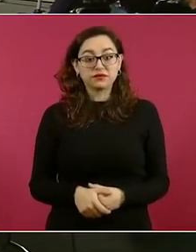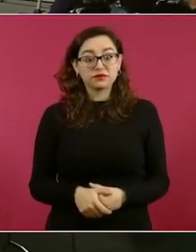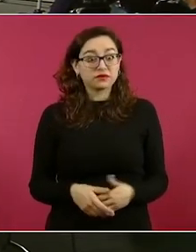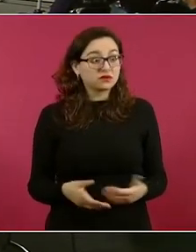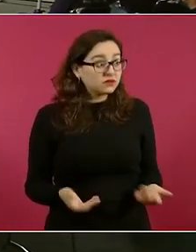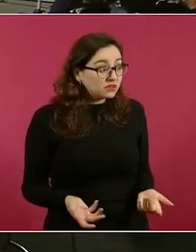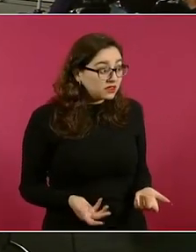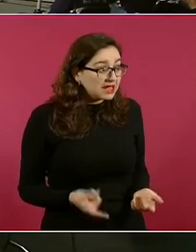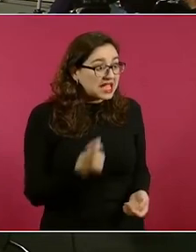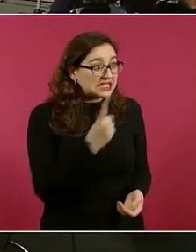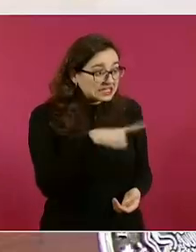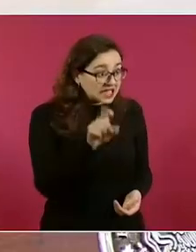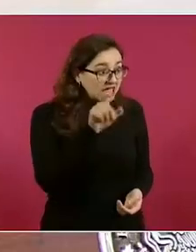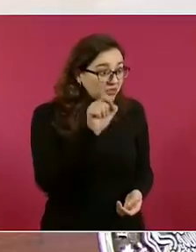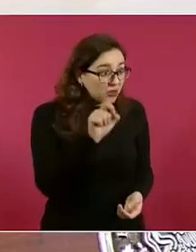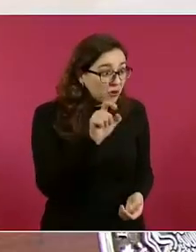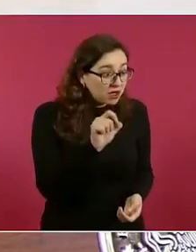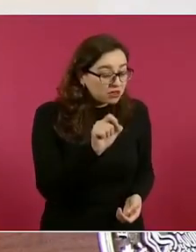120